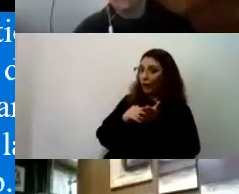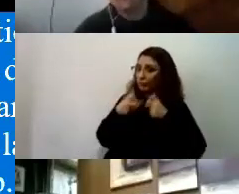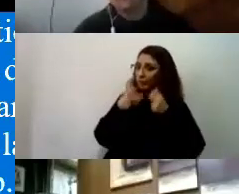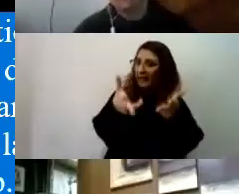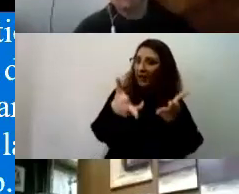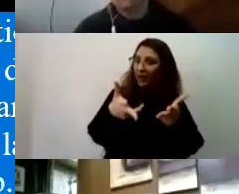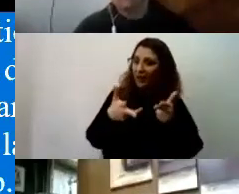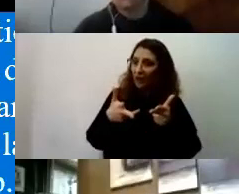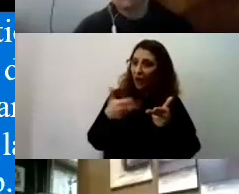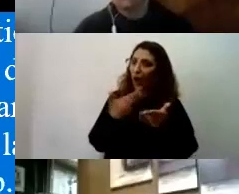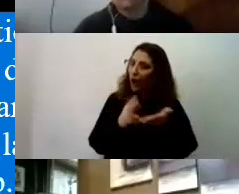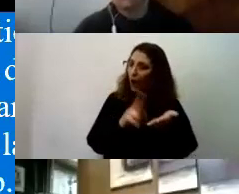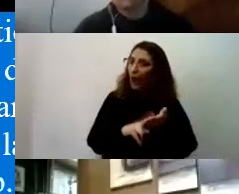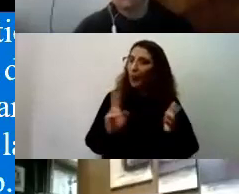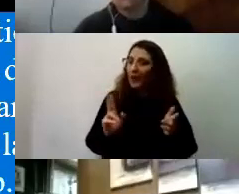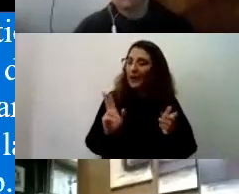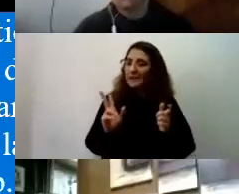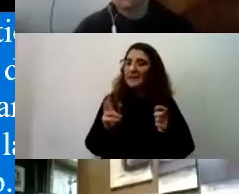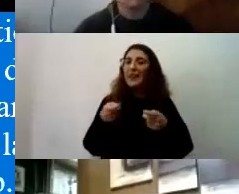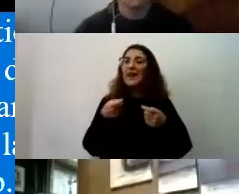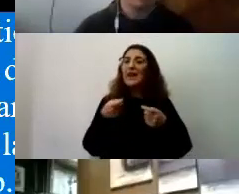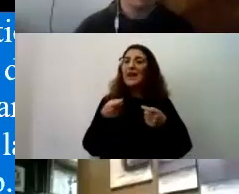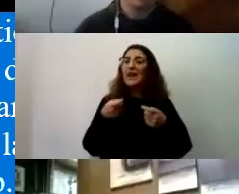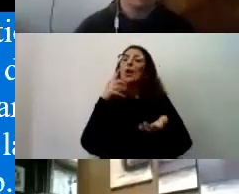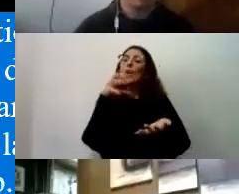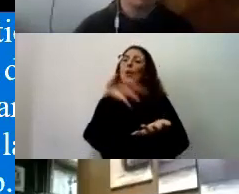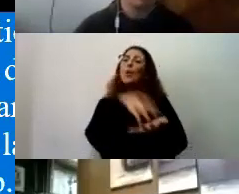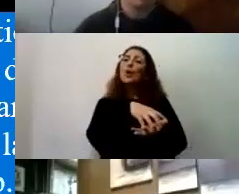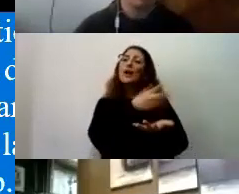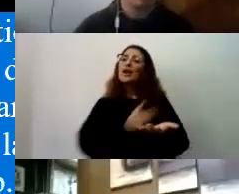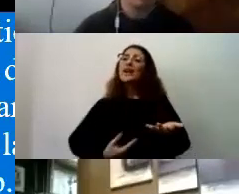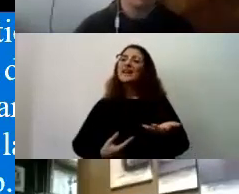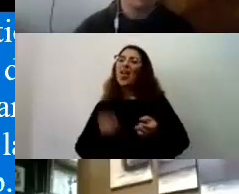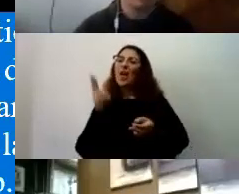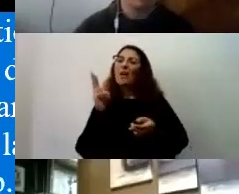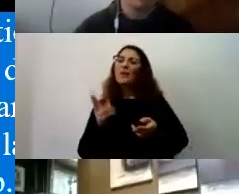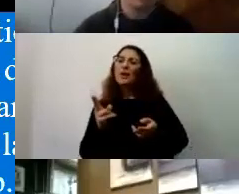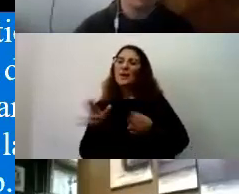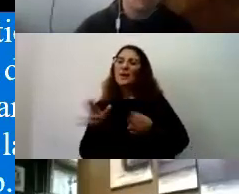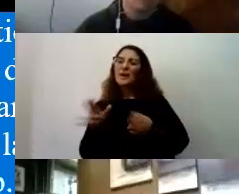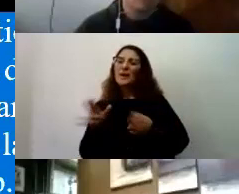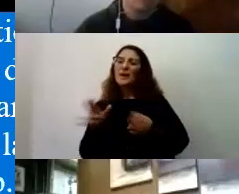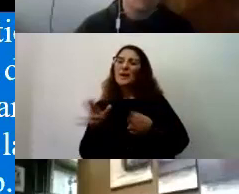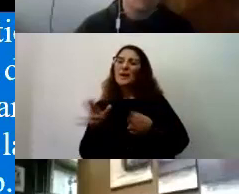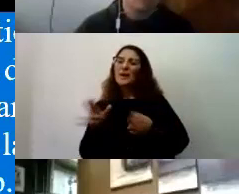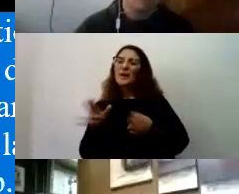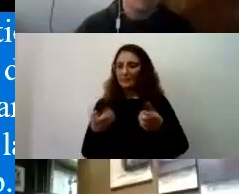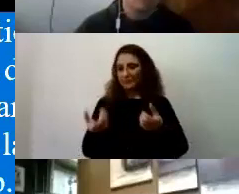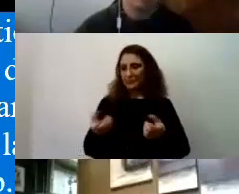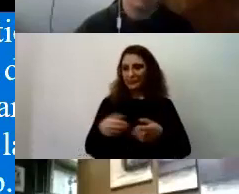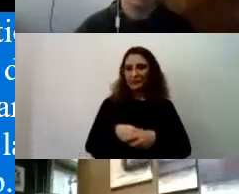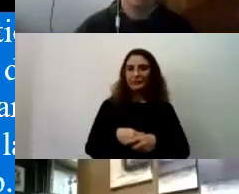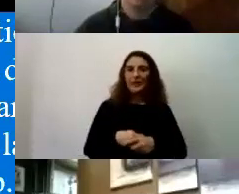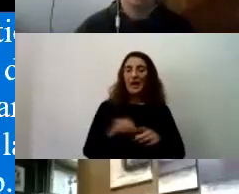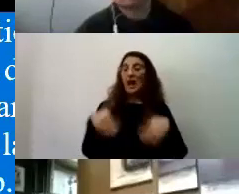jurisdiccional de prohibir las actividades públicas de una agrupación política. Por ello,